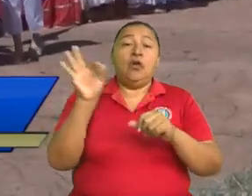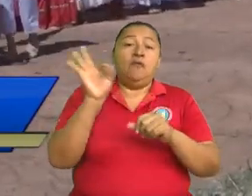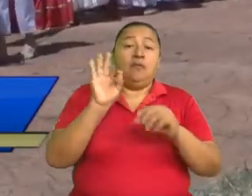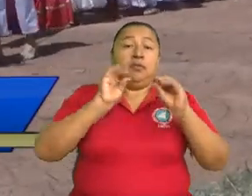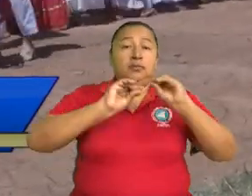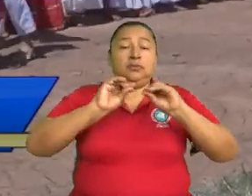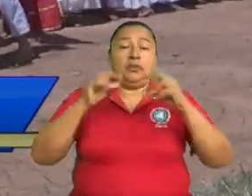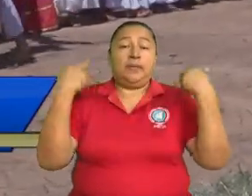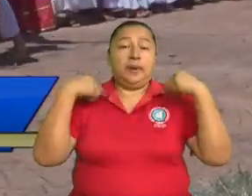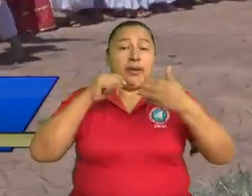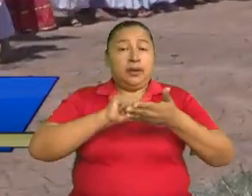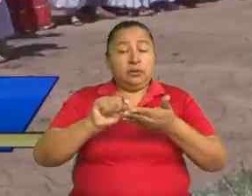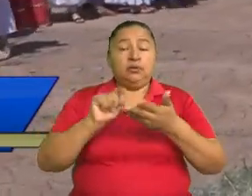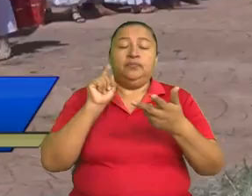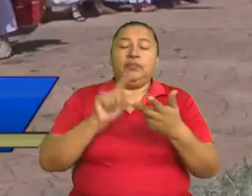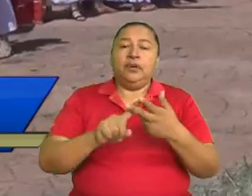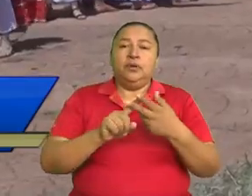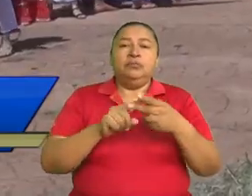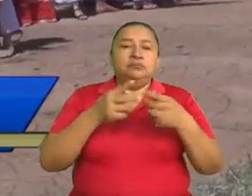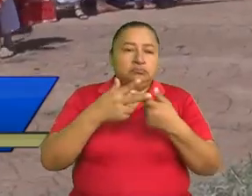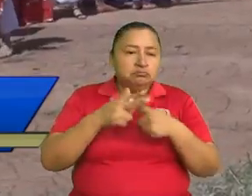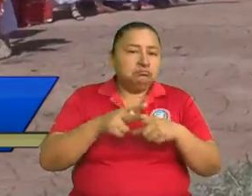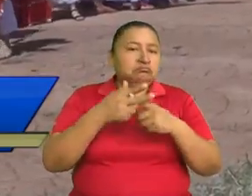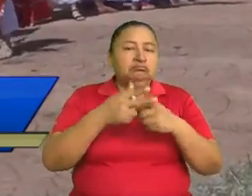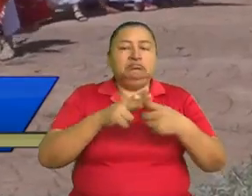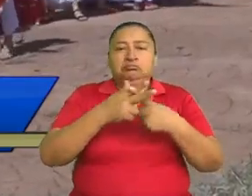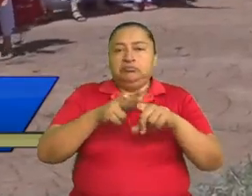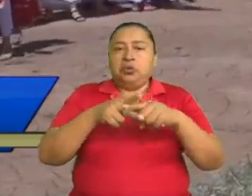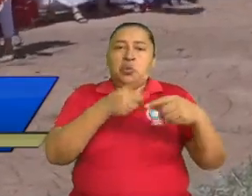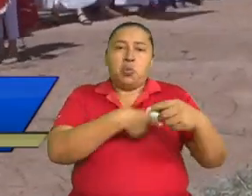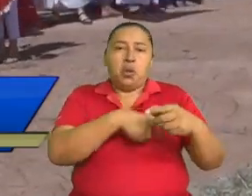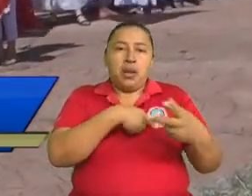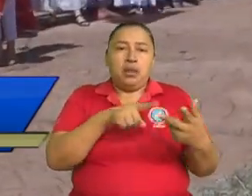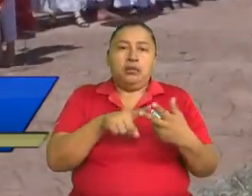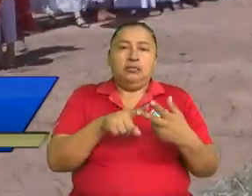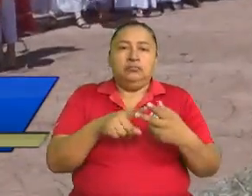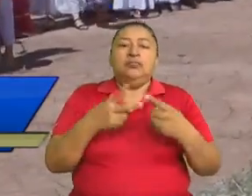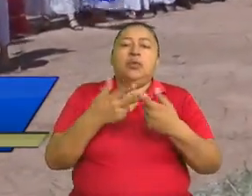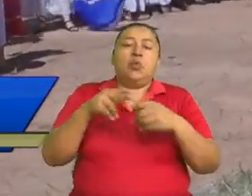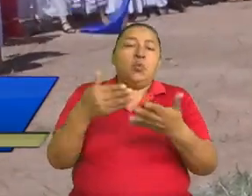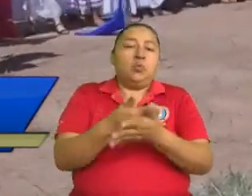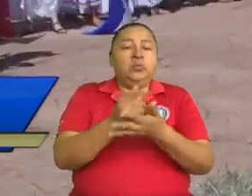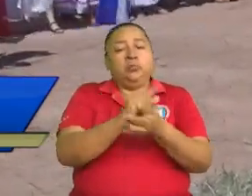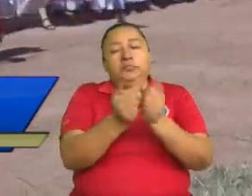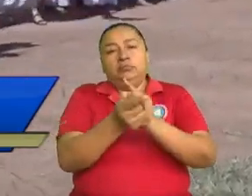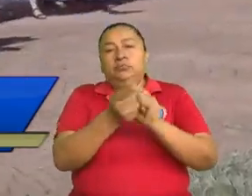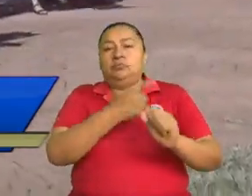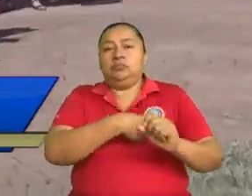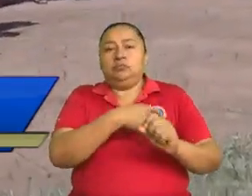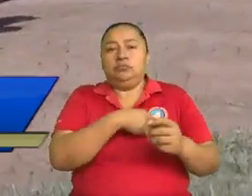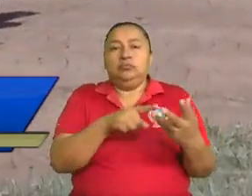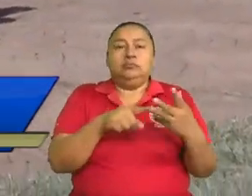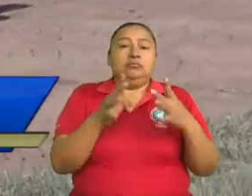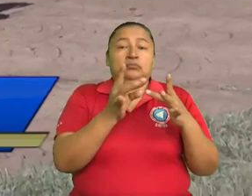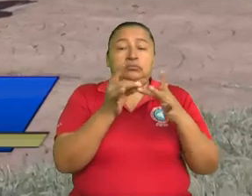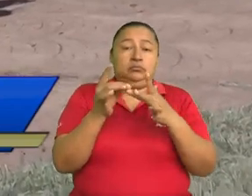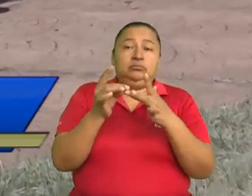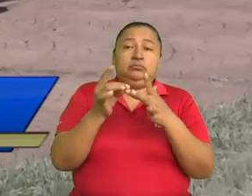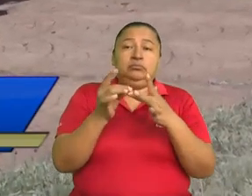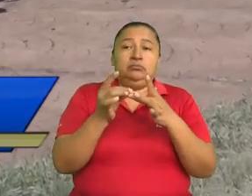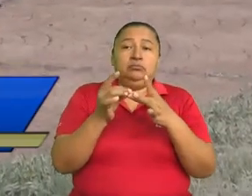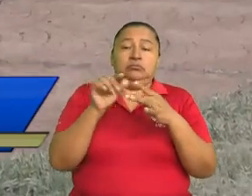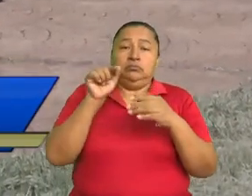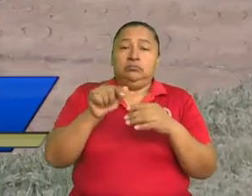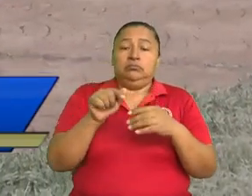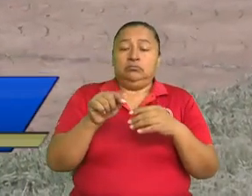maestros, continuamos reparando escuelas, rehabilitando centros de estudio. Justamente